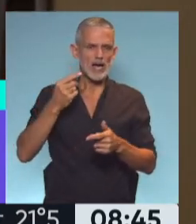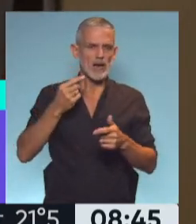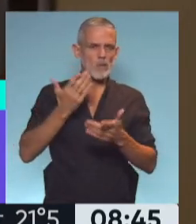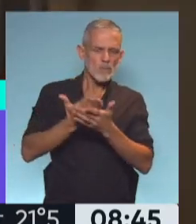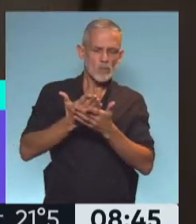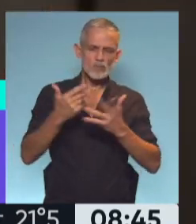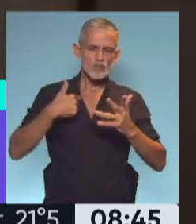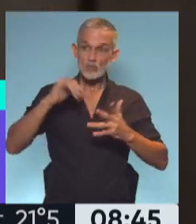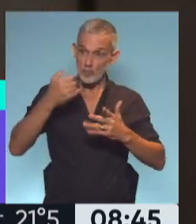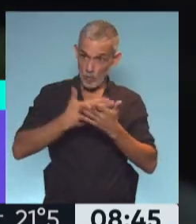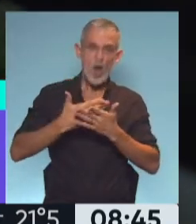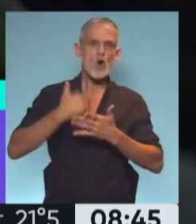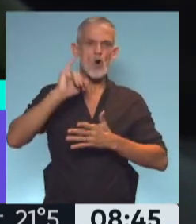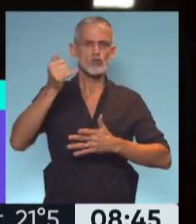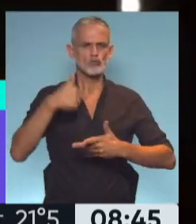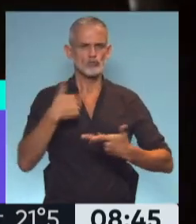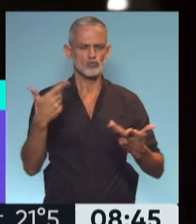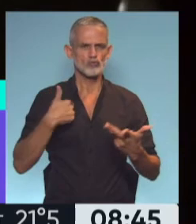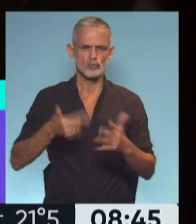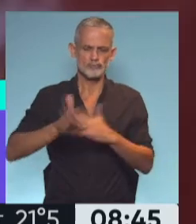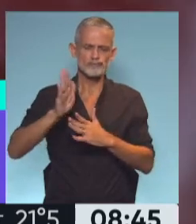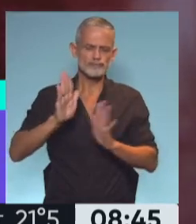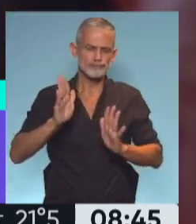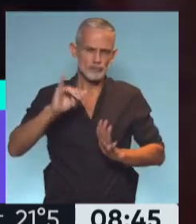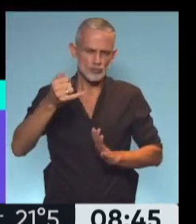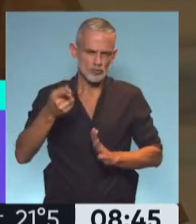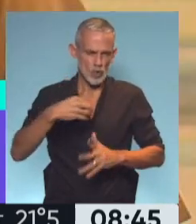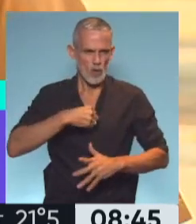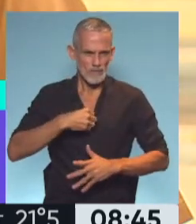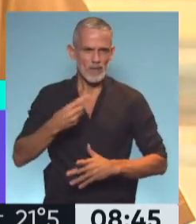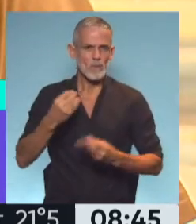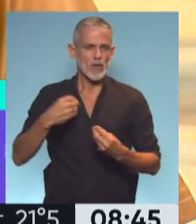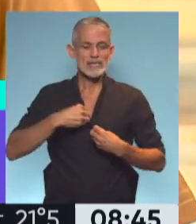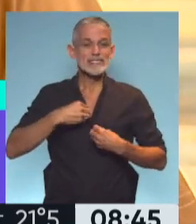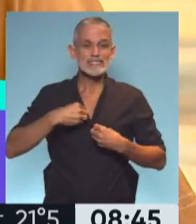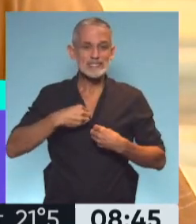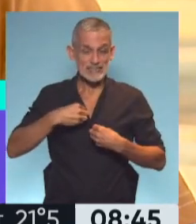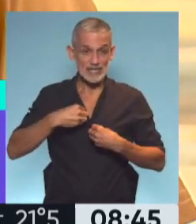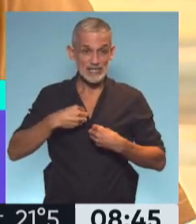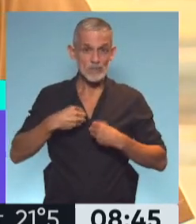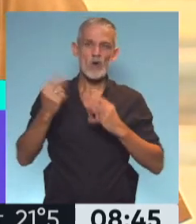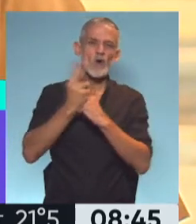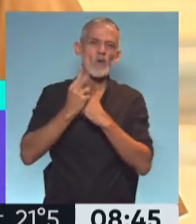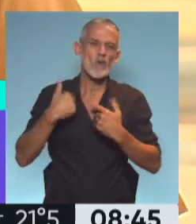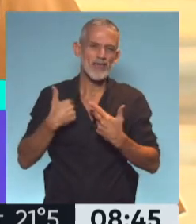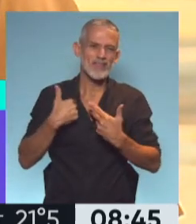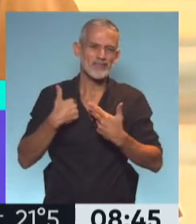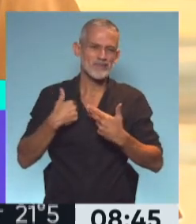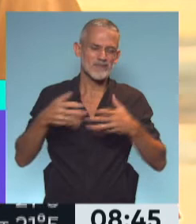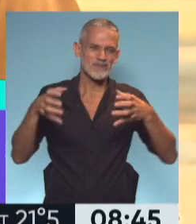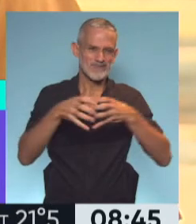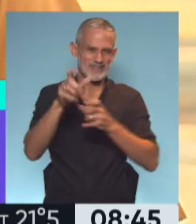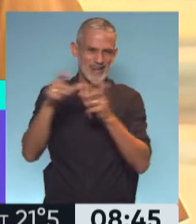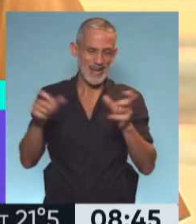me entregué y dije, bueno, vamos a darlo a todos porque confiamos, porque nos sentíamos cuidados, nos sentimos muy cuidados y